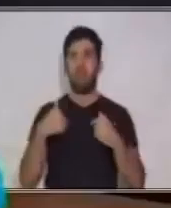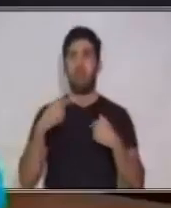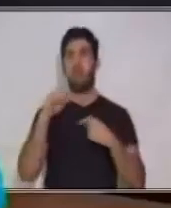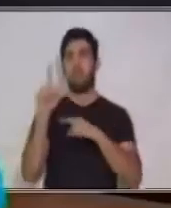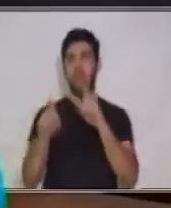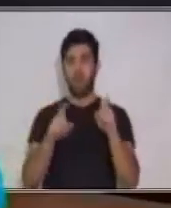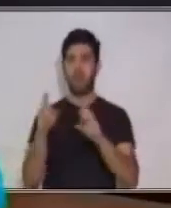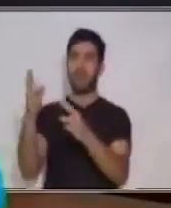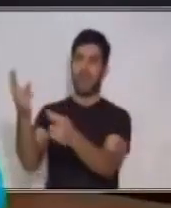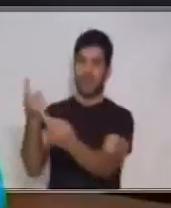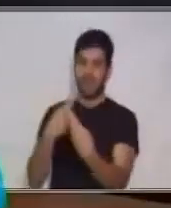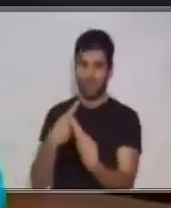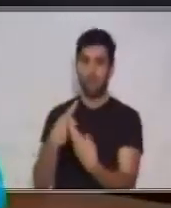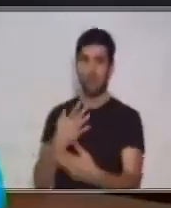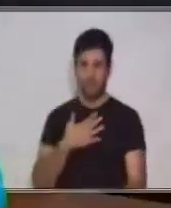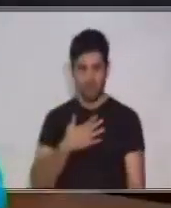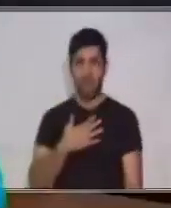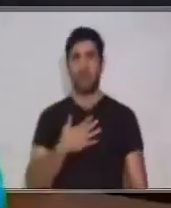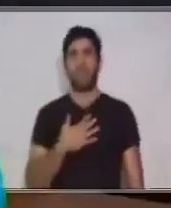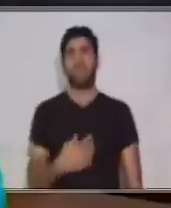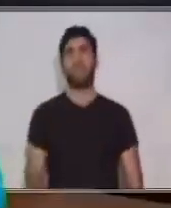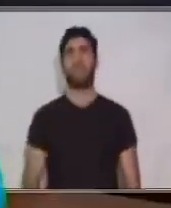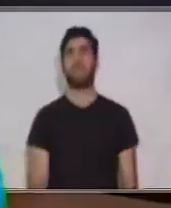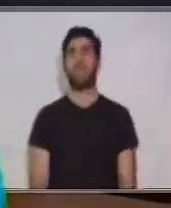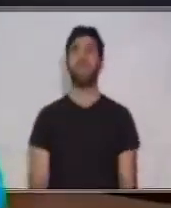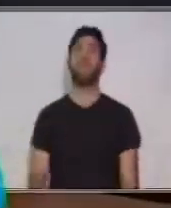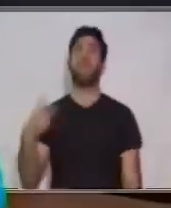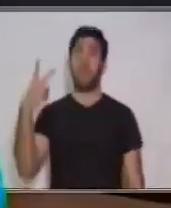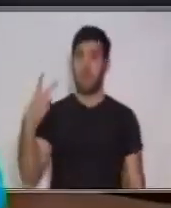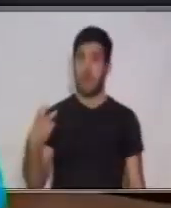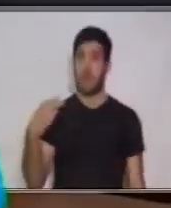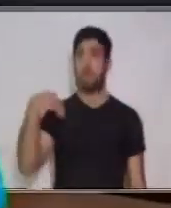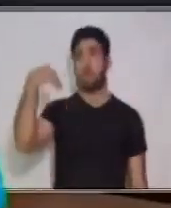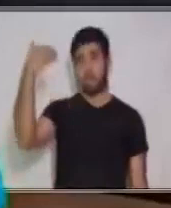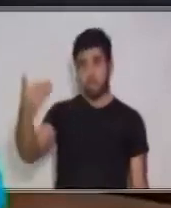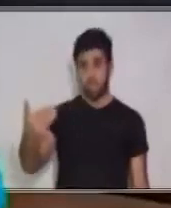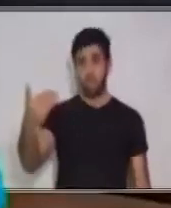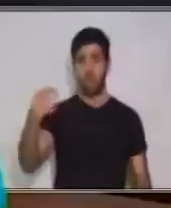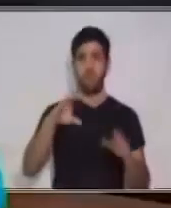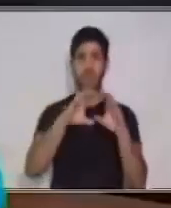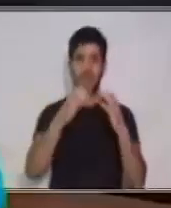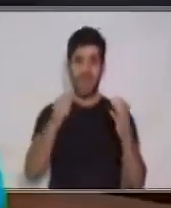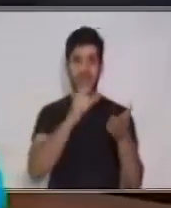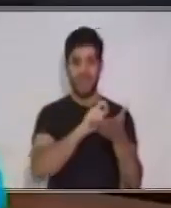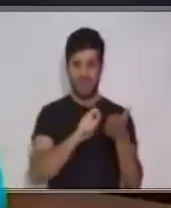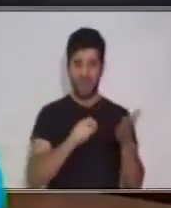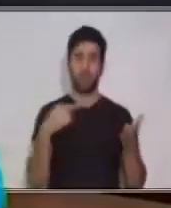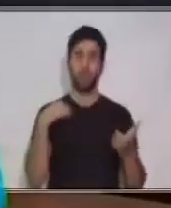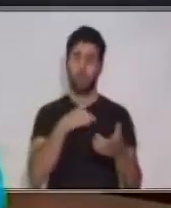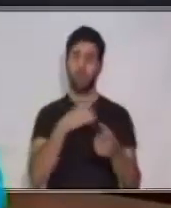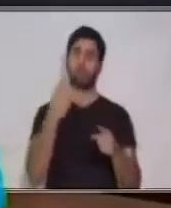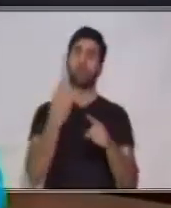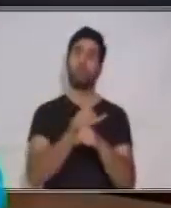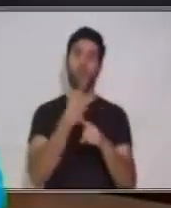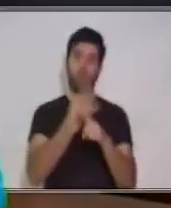Y el día, en las siguientes clases, vamos a trabajar con estos datos.